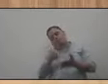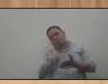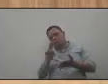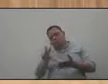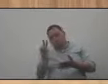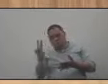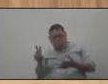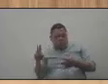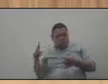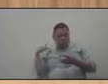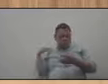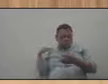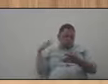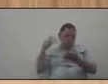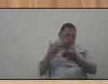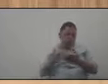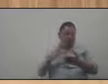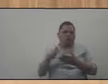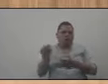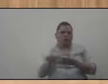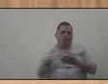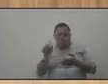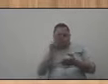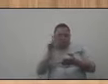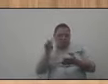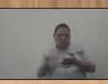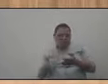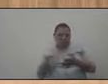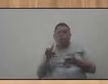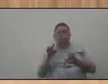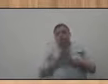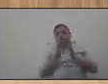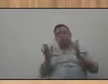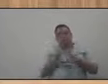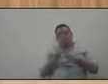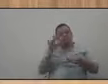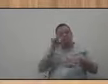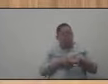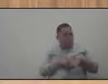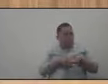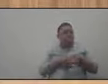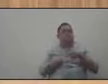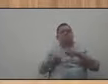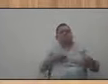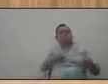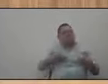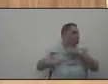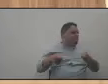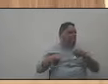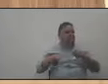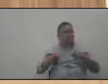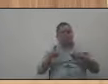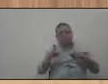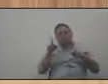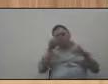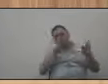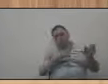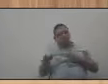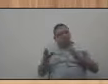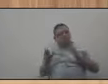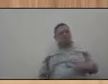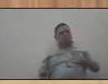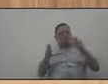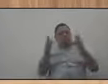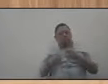Pruebas, Rastreo, Aislamiento Sostenible y Tratamiento de Contagios, que nos llevaron a ser la empresa administradora de planes de beneficios